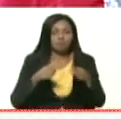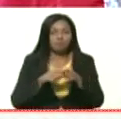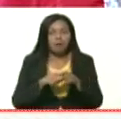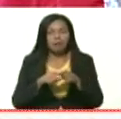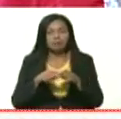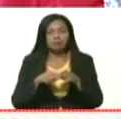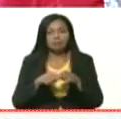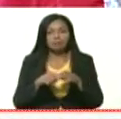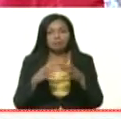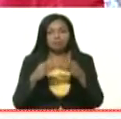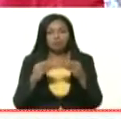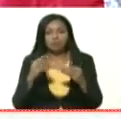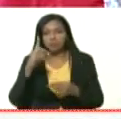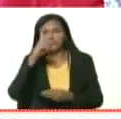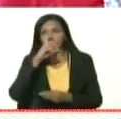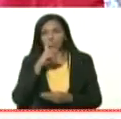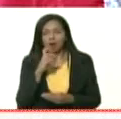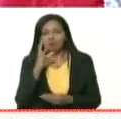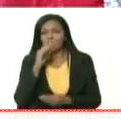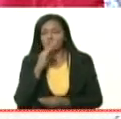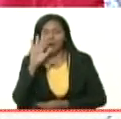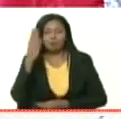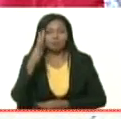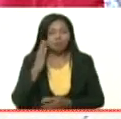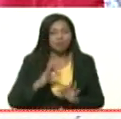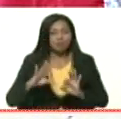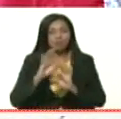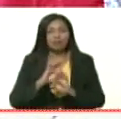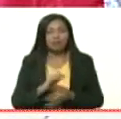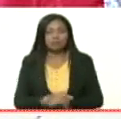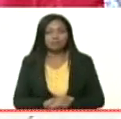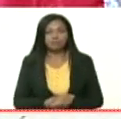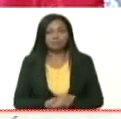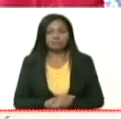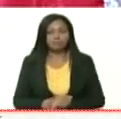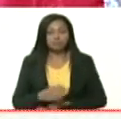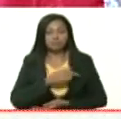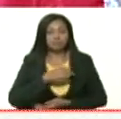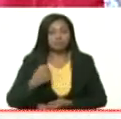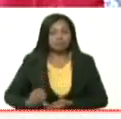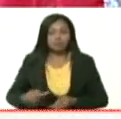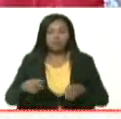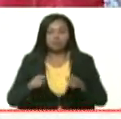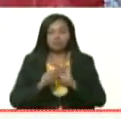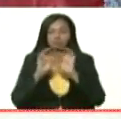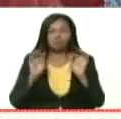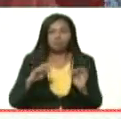décadas. Sin lugar a duda, la China ha